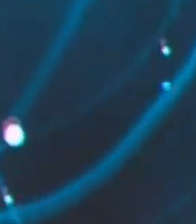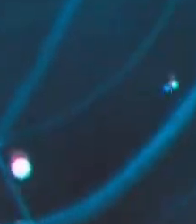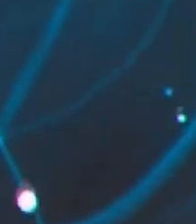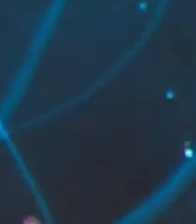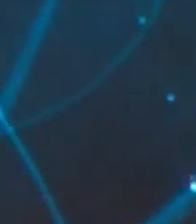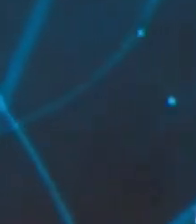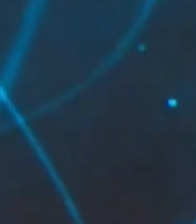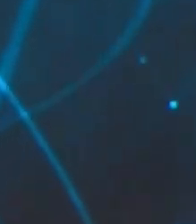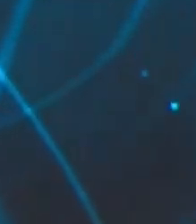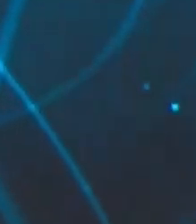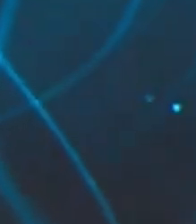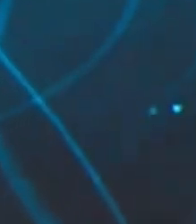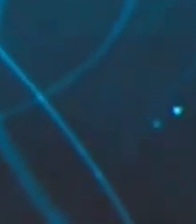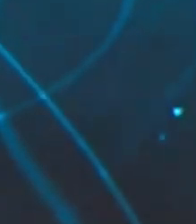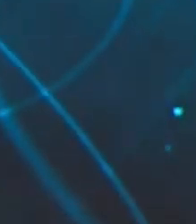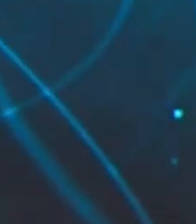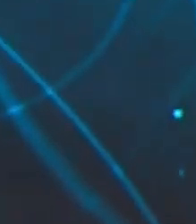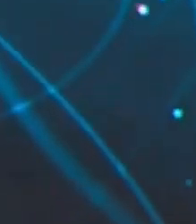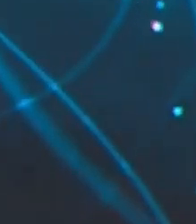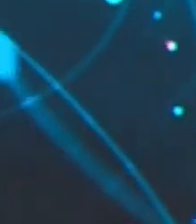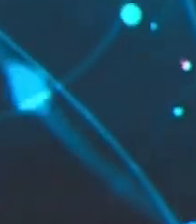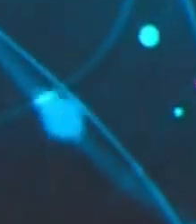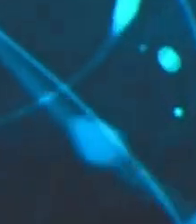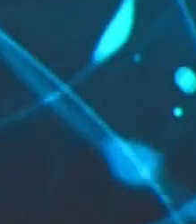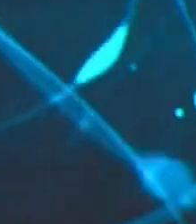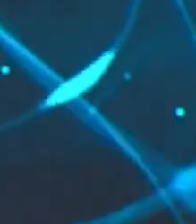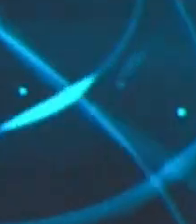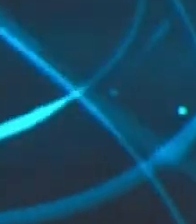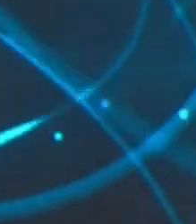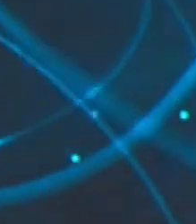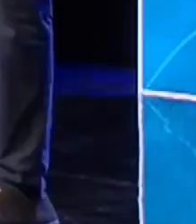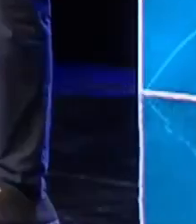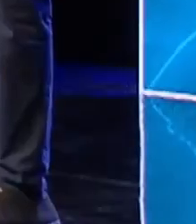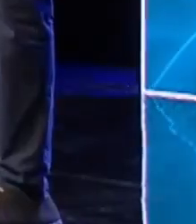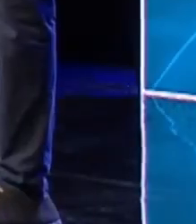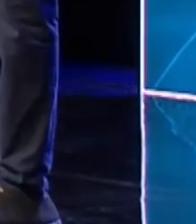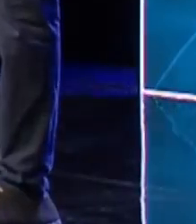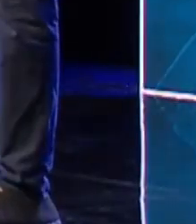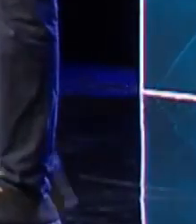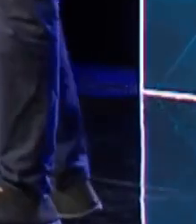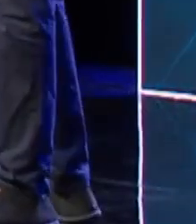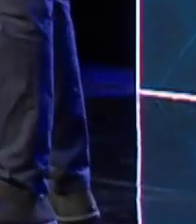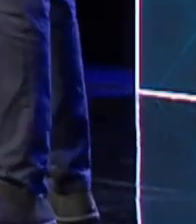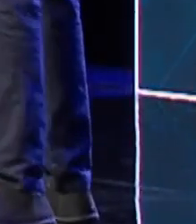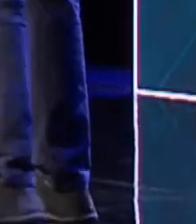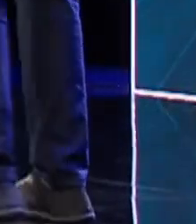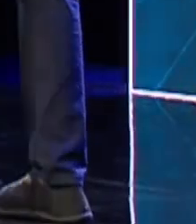otras no. No estamos funcionando en un dualismo en ese sentido, sabemos que las cosas están